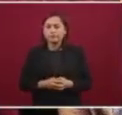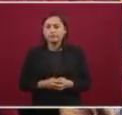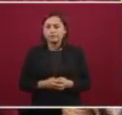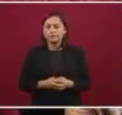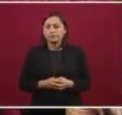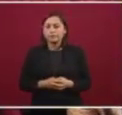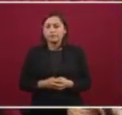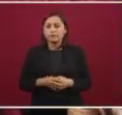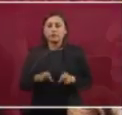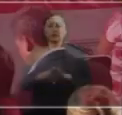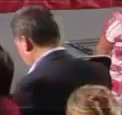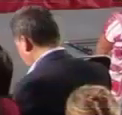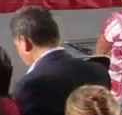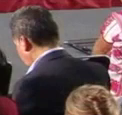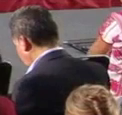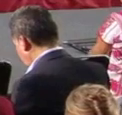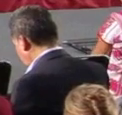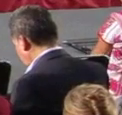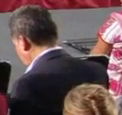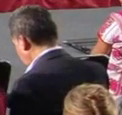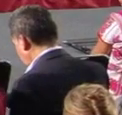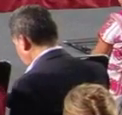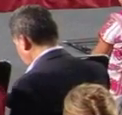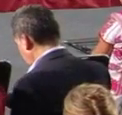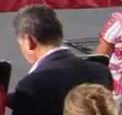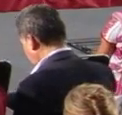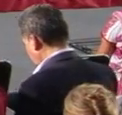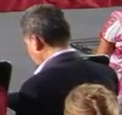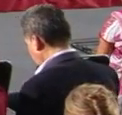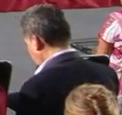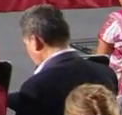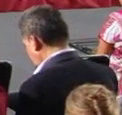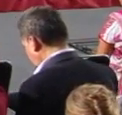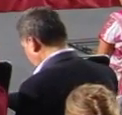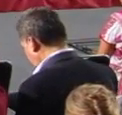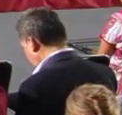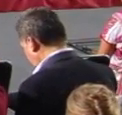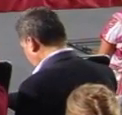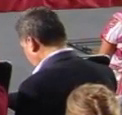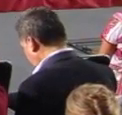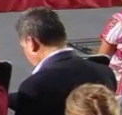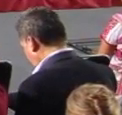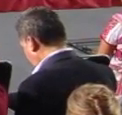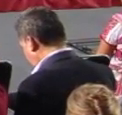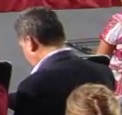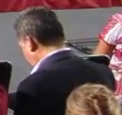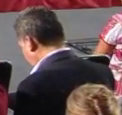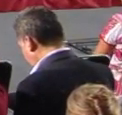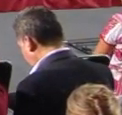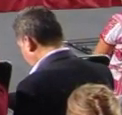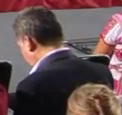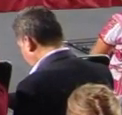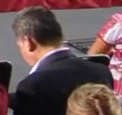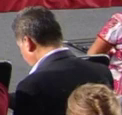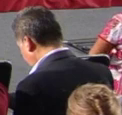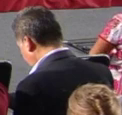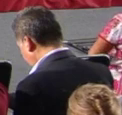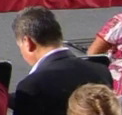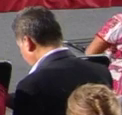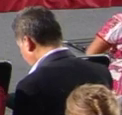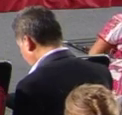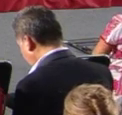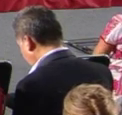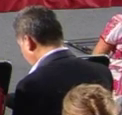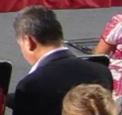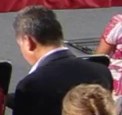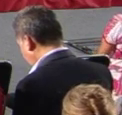las plantas, las empresas, que se llegue a acuerdos y que se actúe